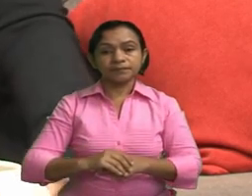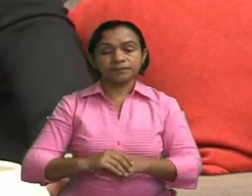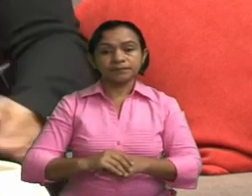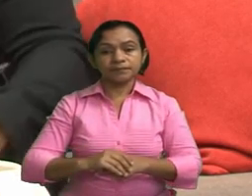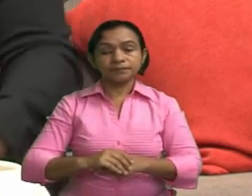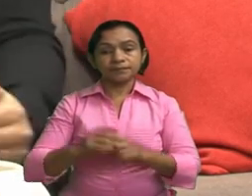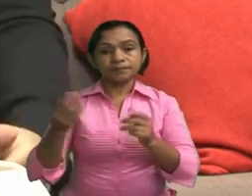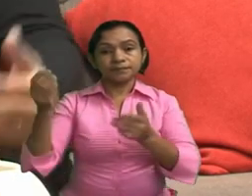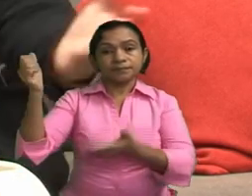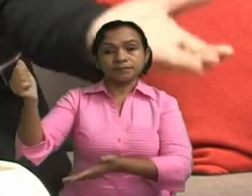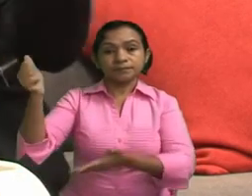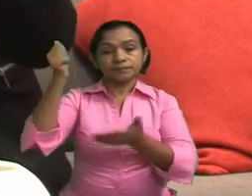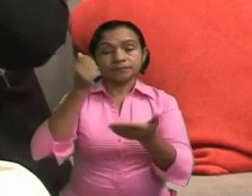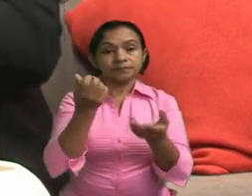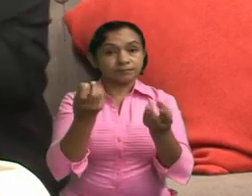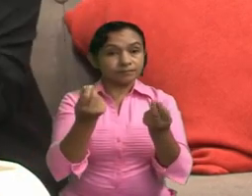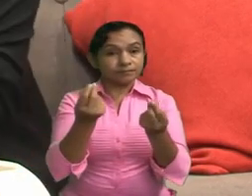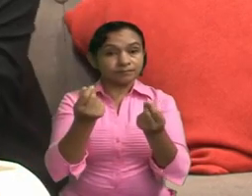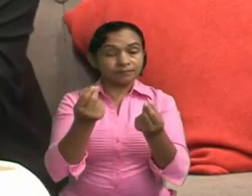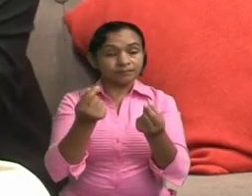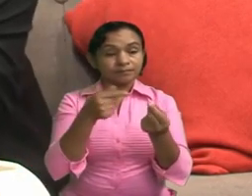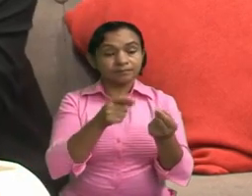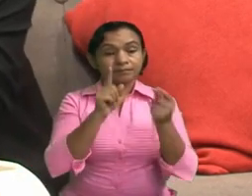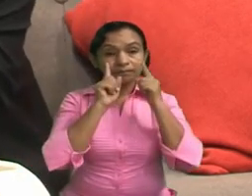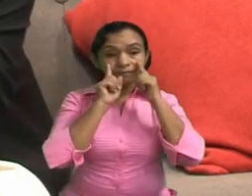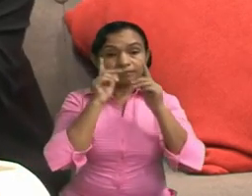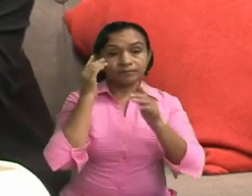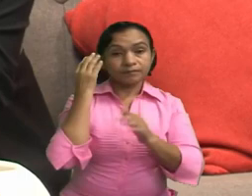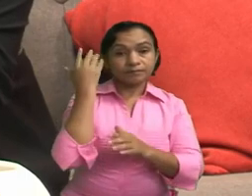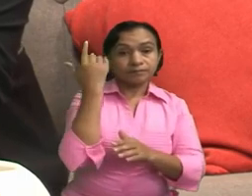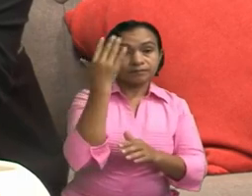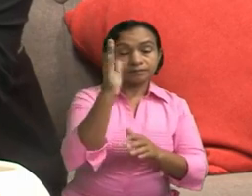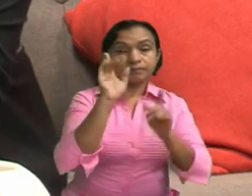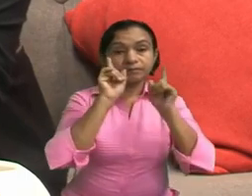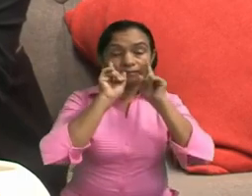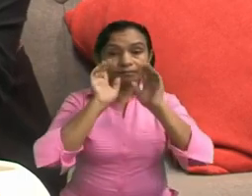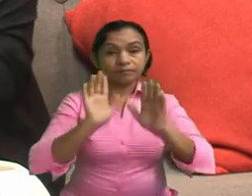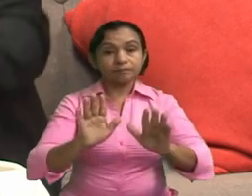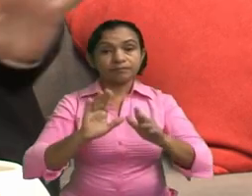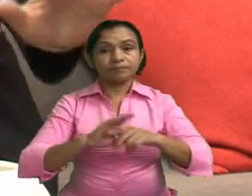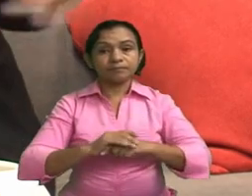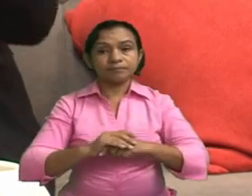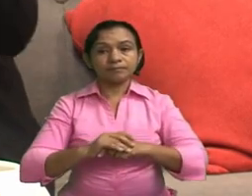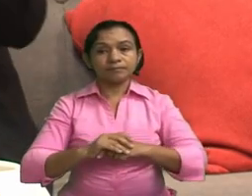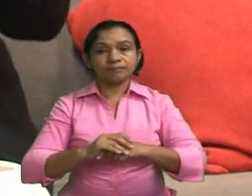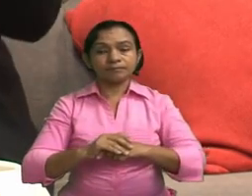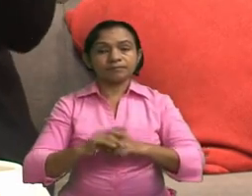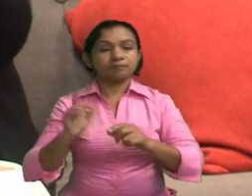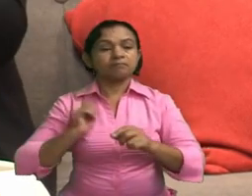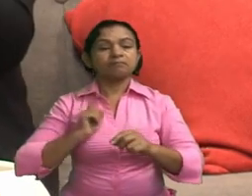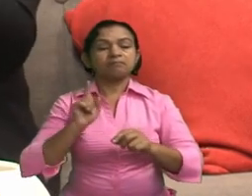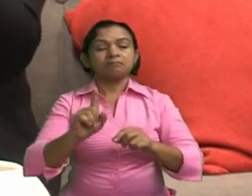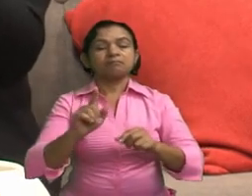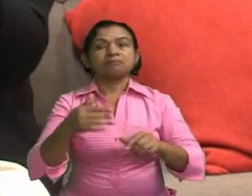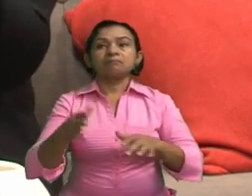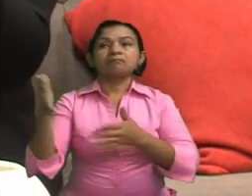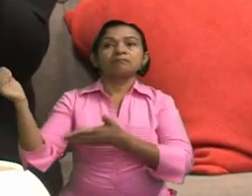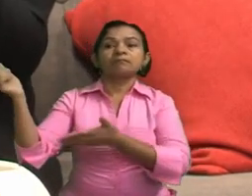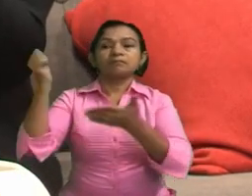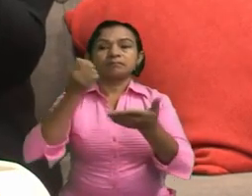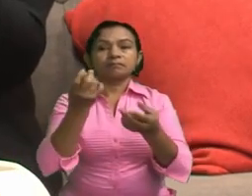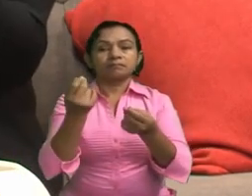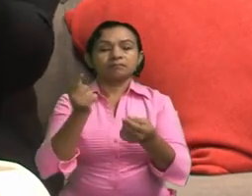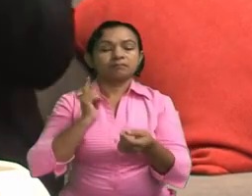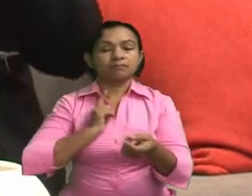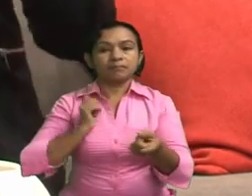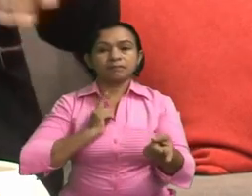un ingreso por tener, uh-huh, mi bosque conservado, pero no es que los vas a tener y te van a reconocer por